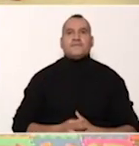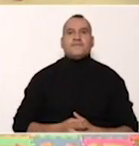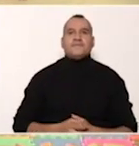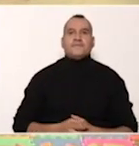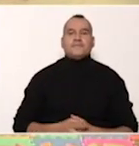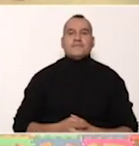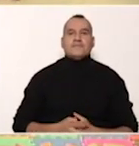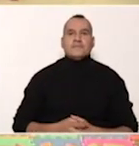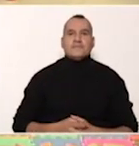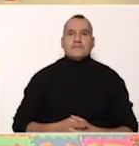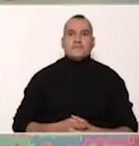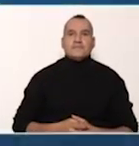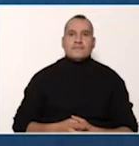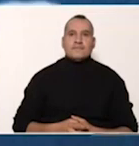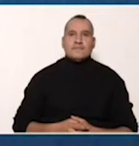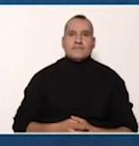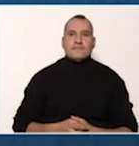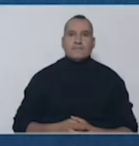escuela.